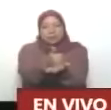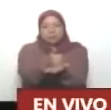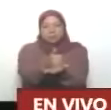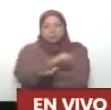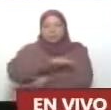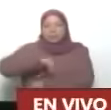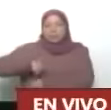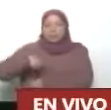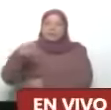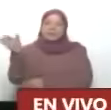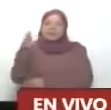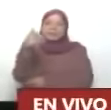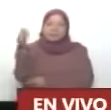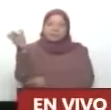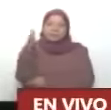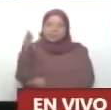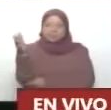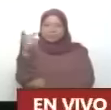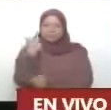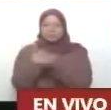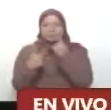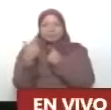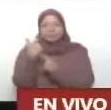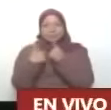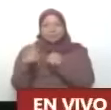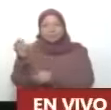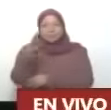en nuestro tricolor.